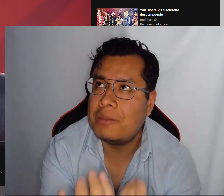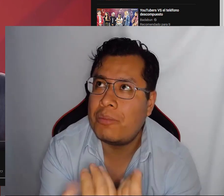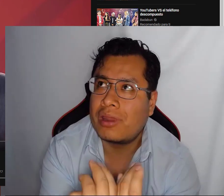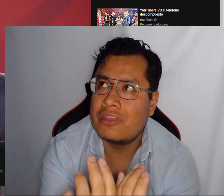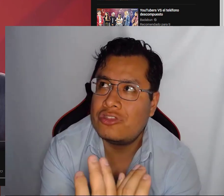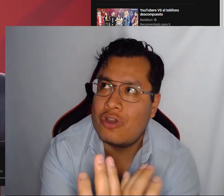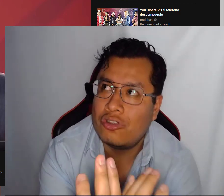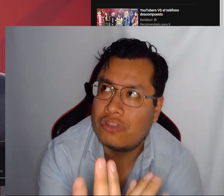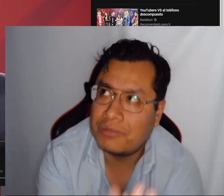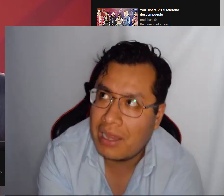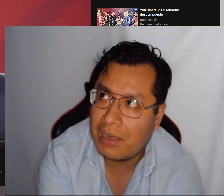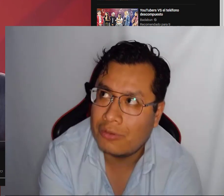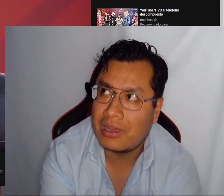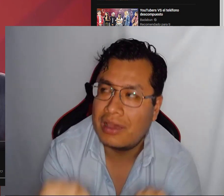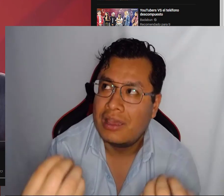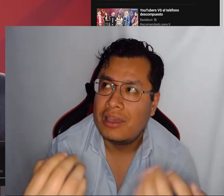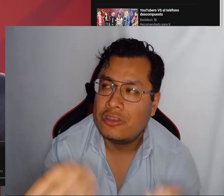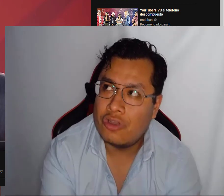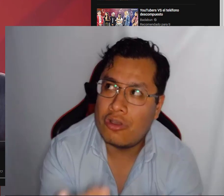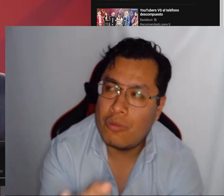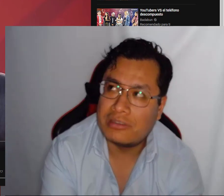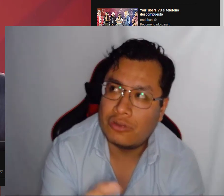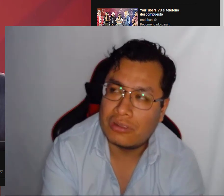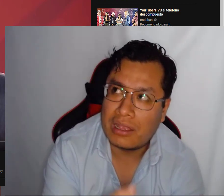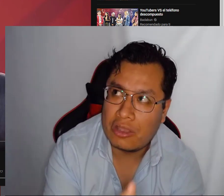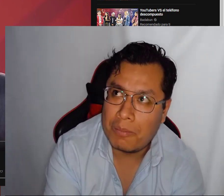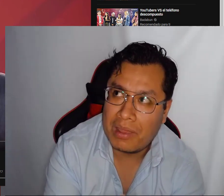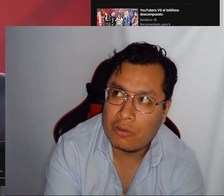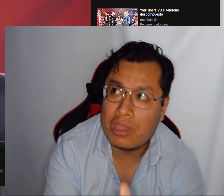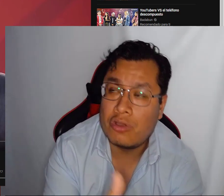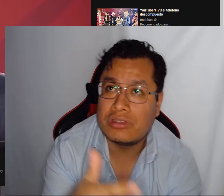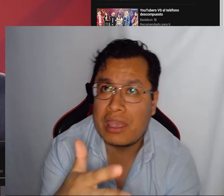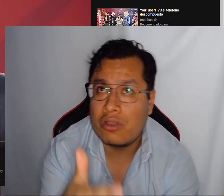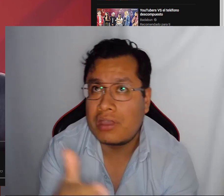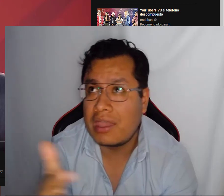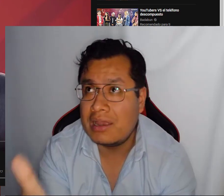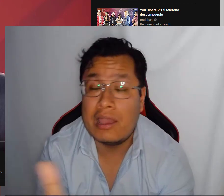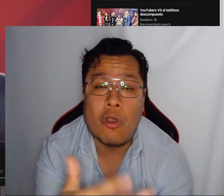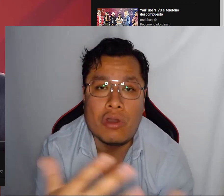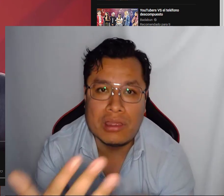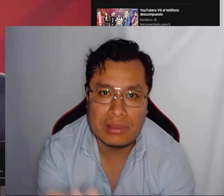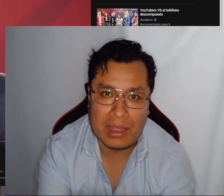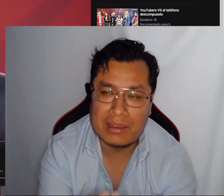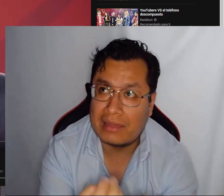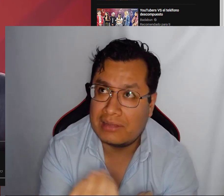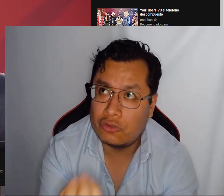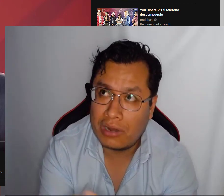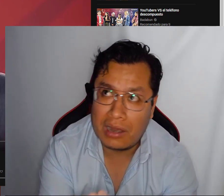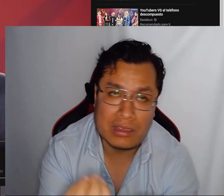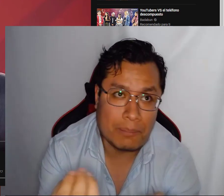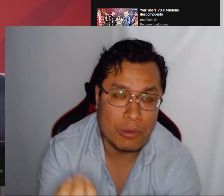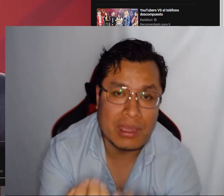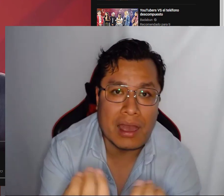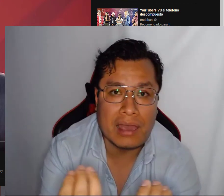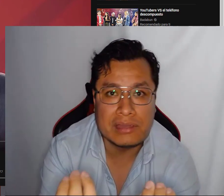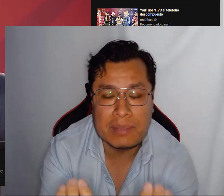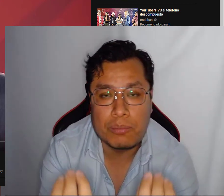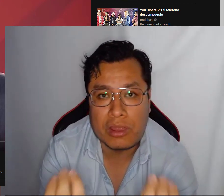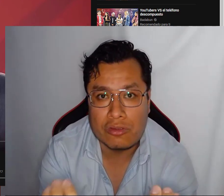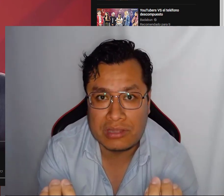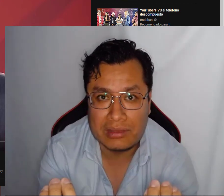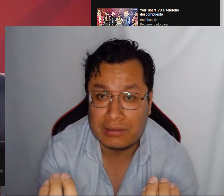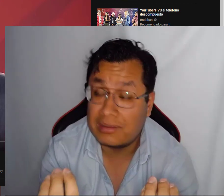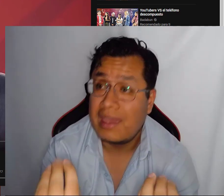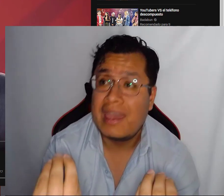yo lo sé porque yo los observo yo como asesor técnico pedagógico tengo que ir orientar y asesorar y apoyar a este